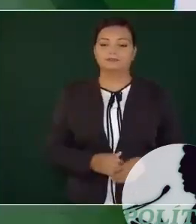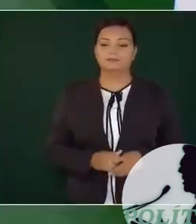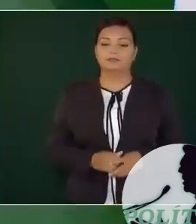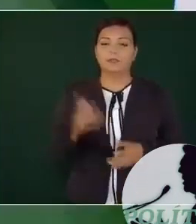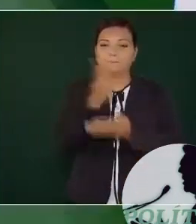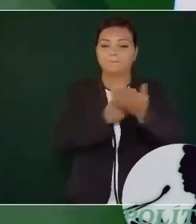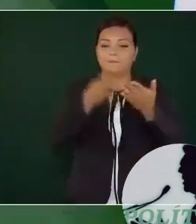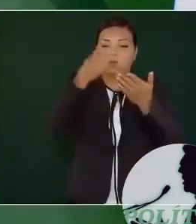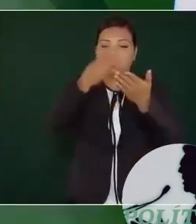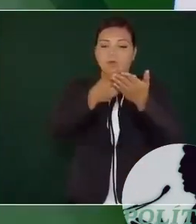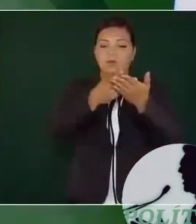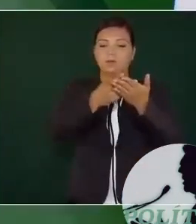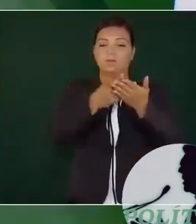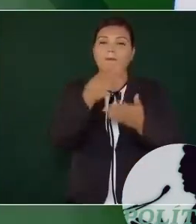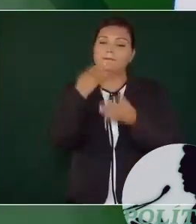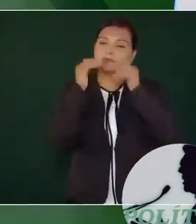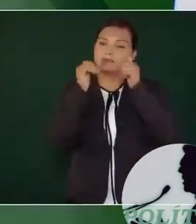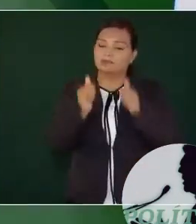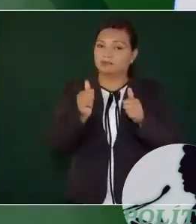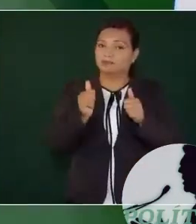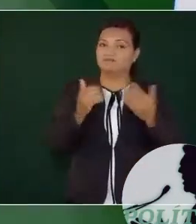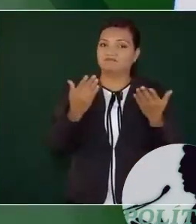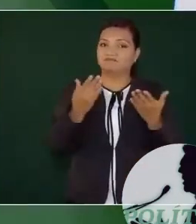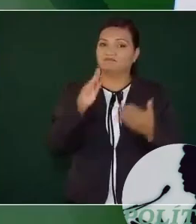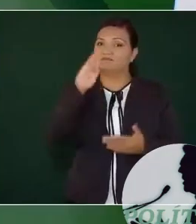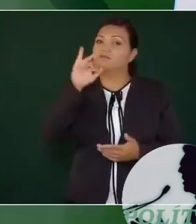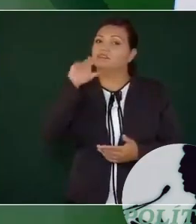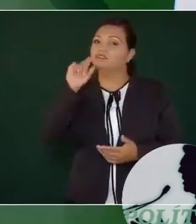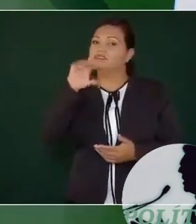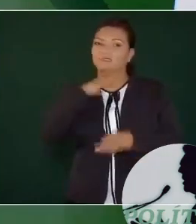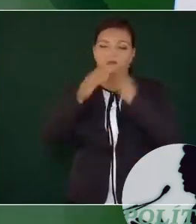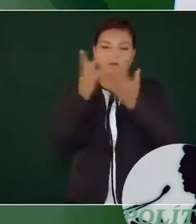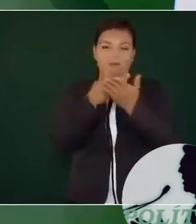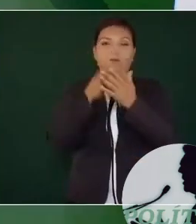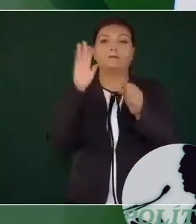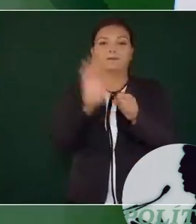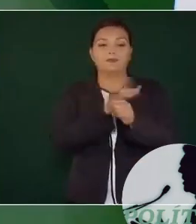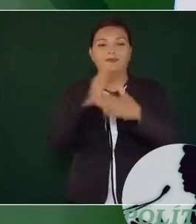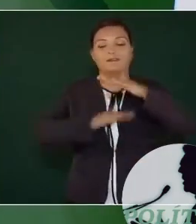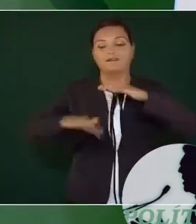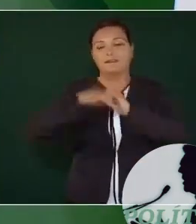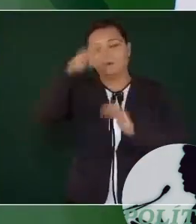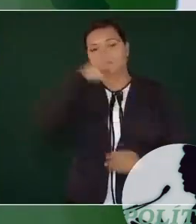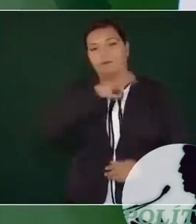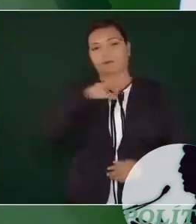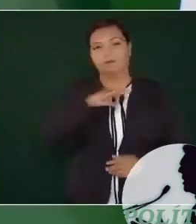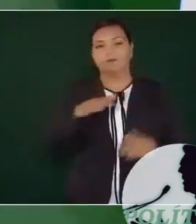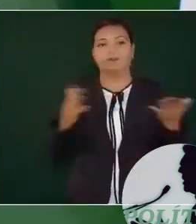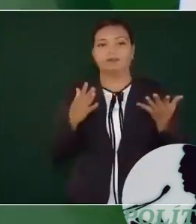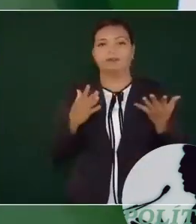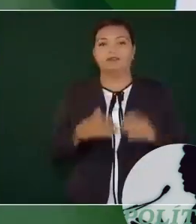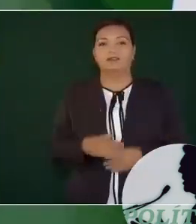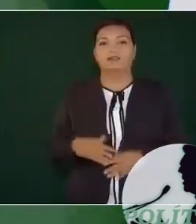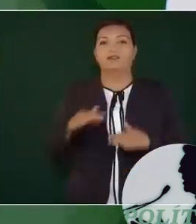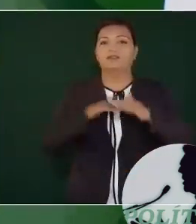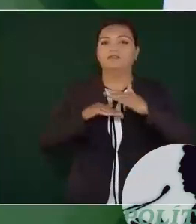los programas de bienestar, que son la base para poder pacificar